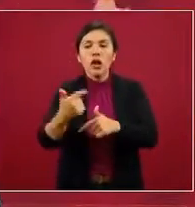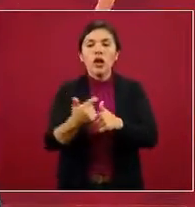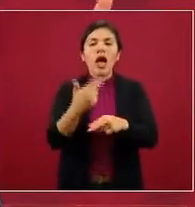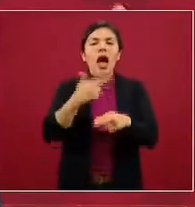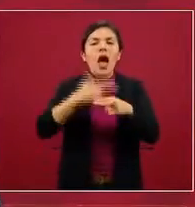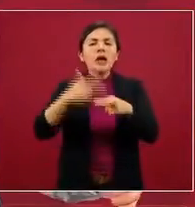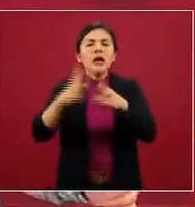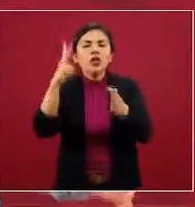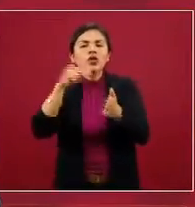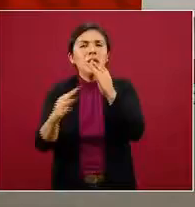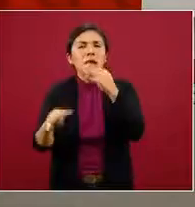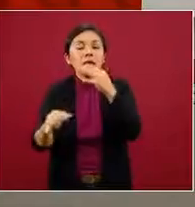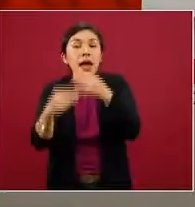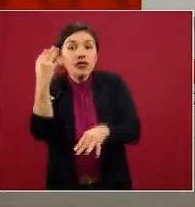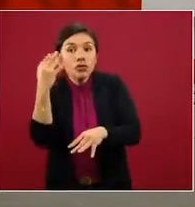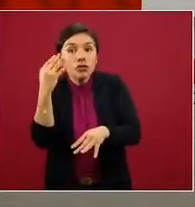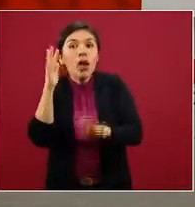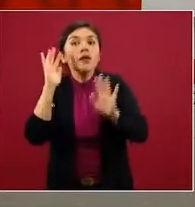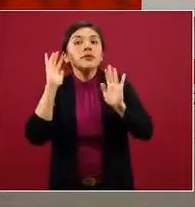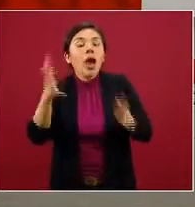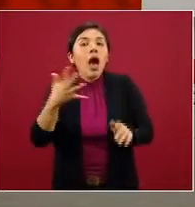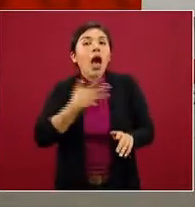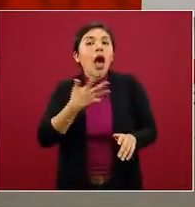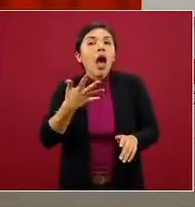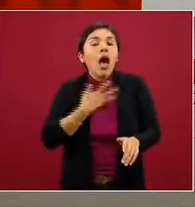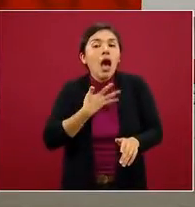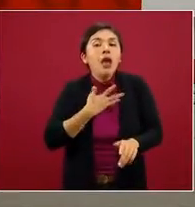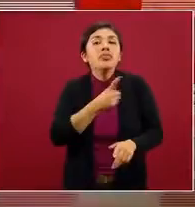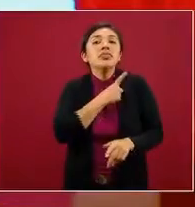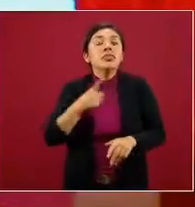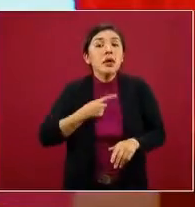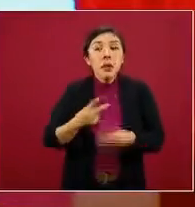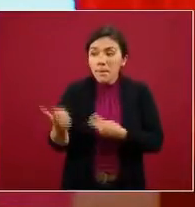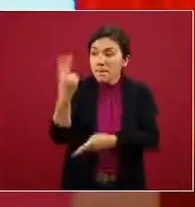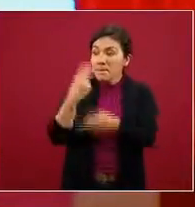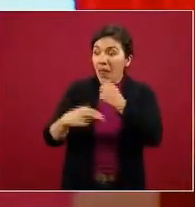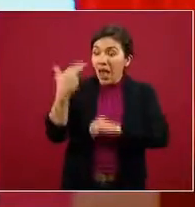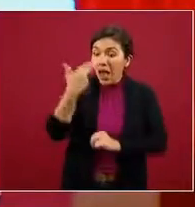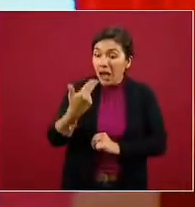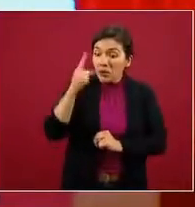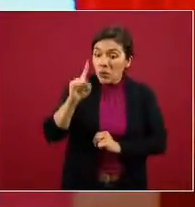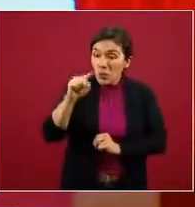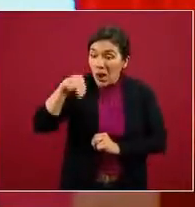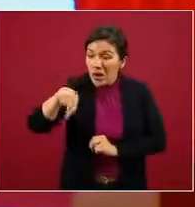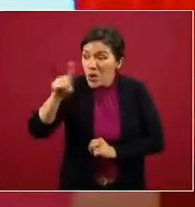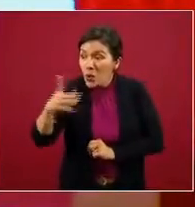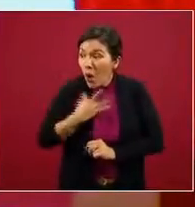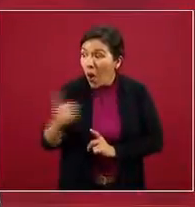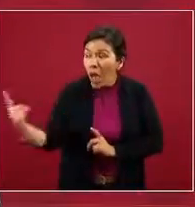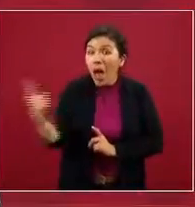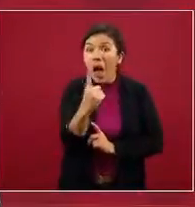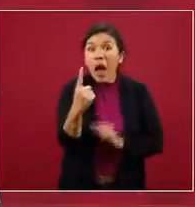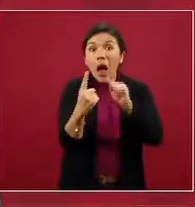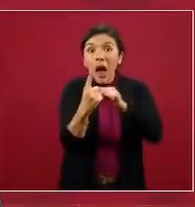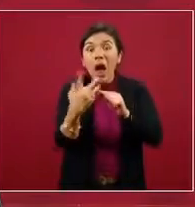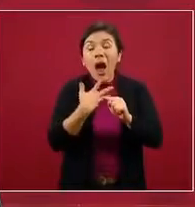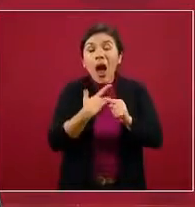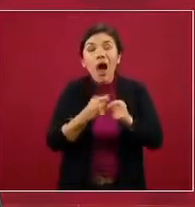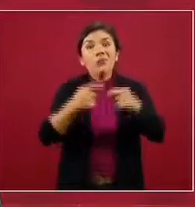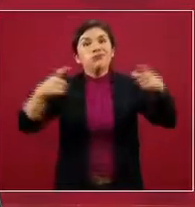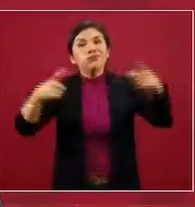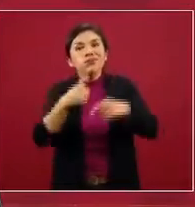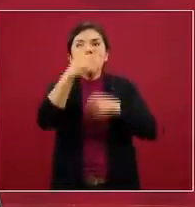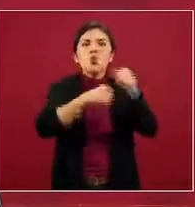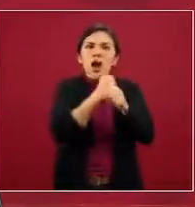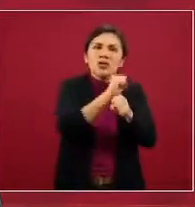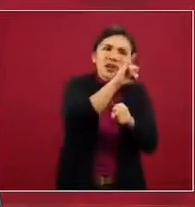11-12, hasta el 2014, hemos tenido que cada vez que llega H1N1, que se alterna gruesamente un